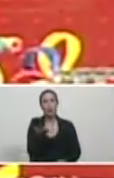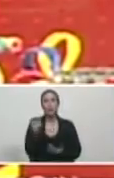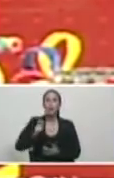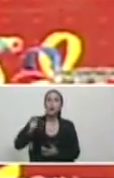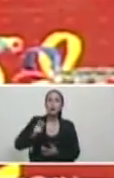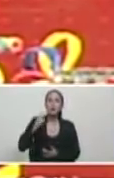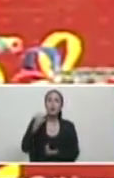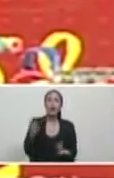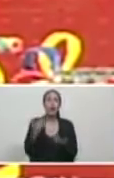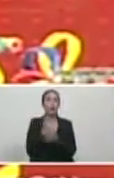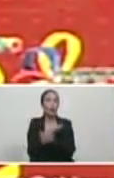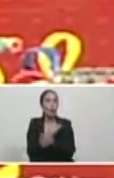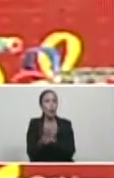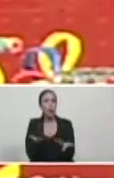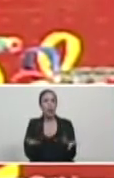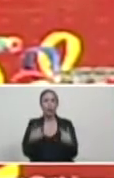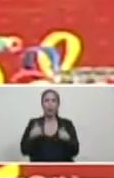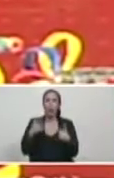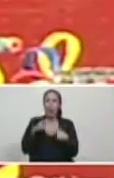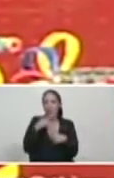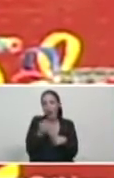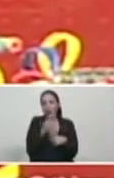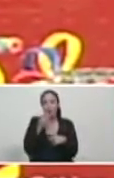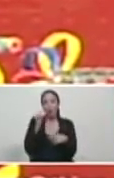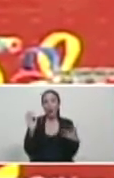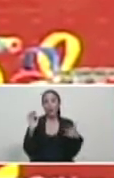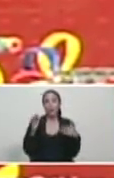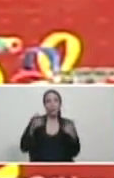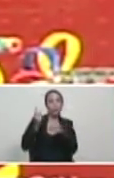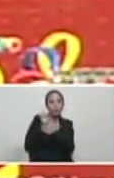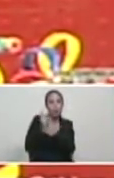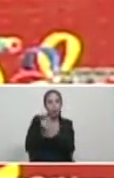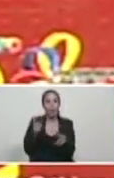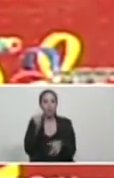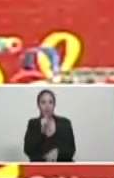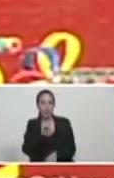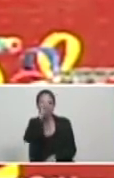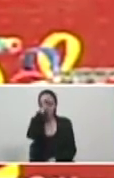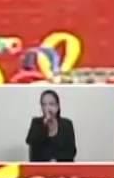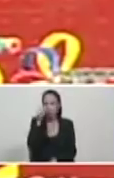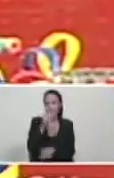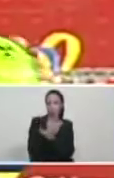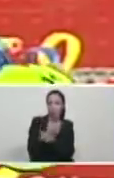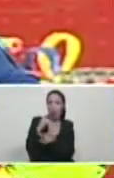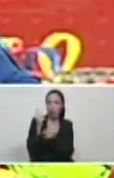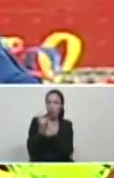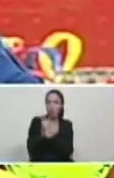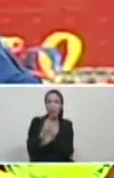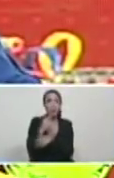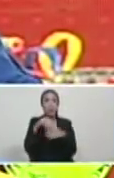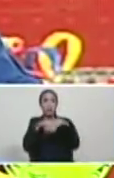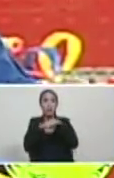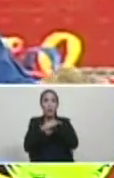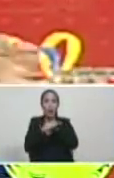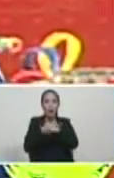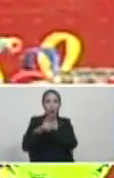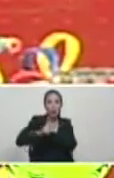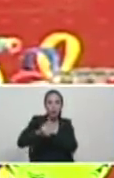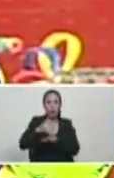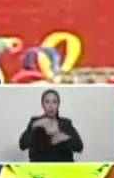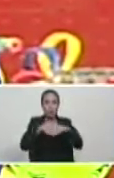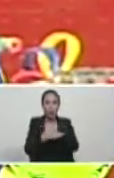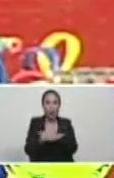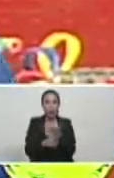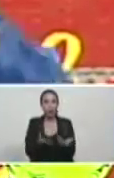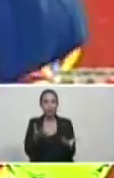jugar en las tardes en la cancha, para hacer sus competencias sábado y domingo, que necesita sus zapatos deportivos, que